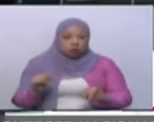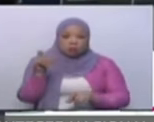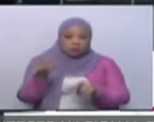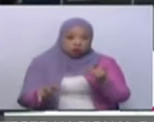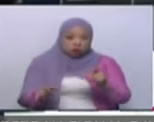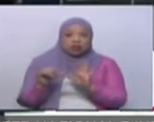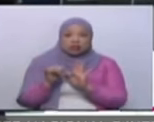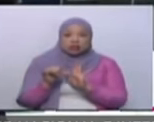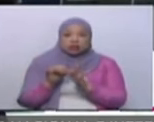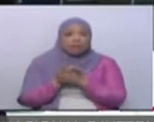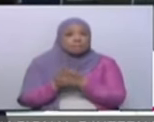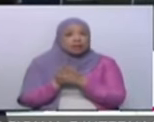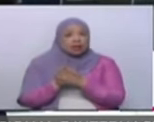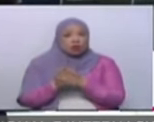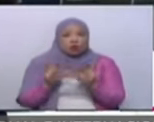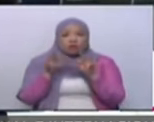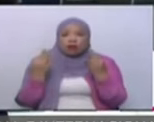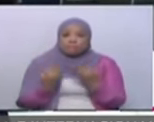que le di